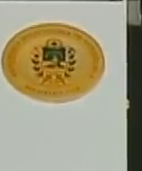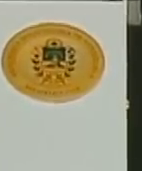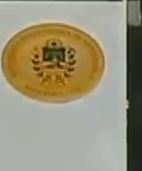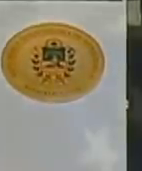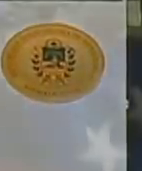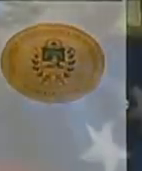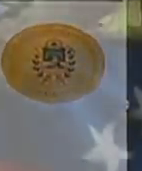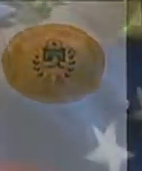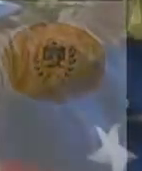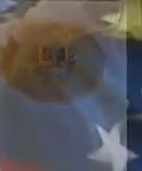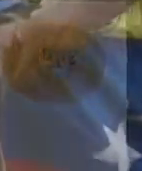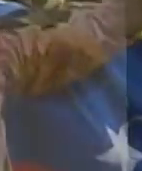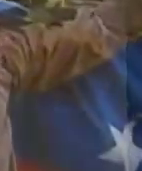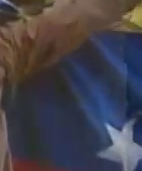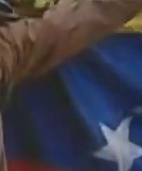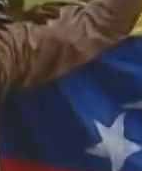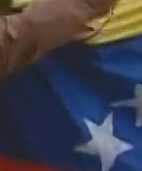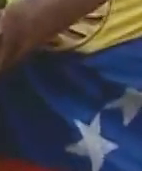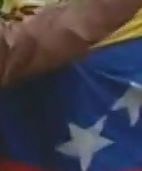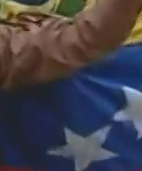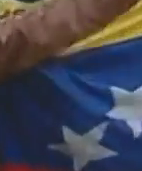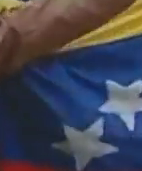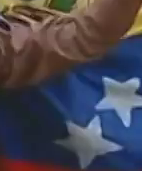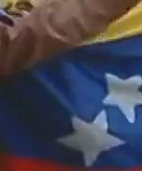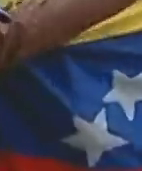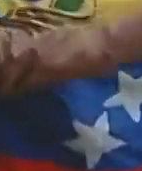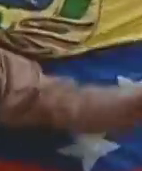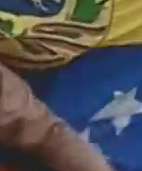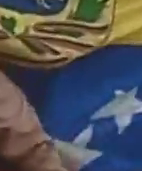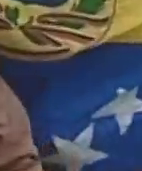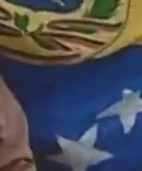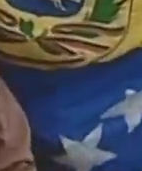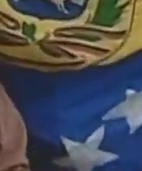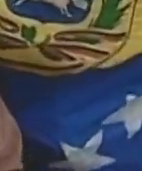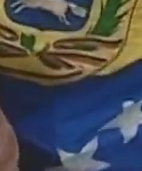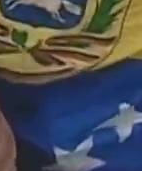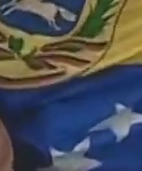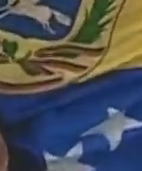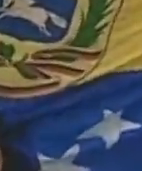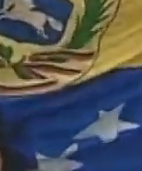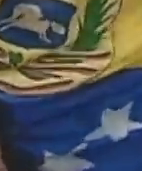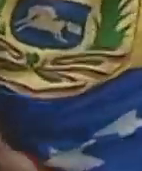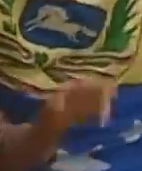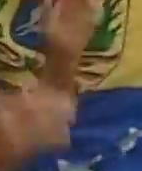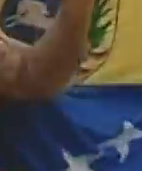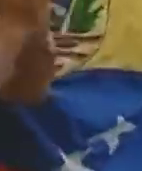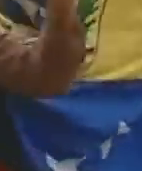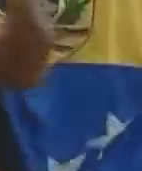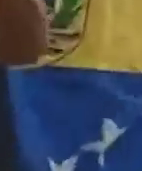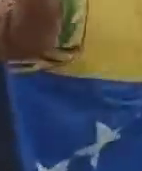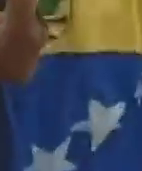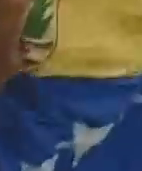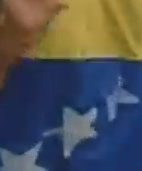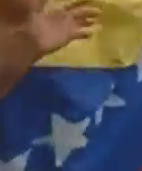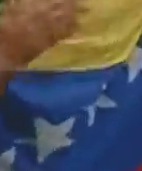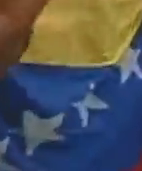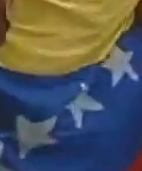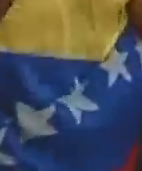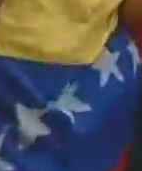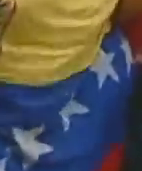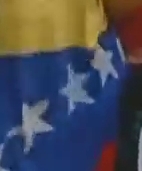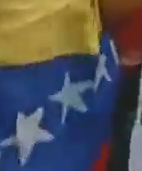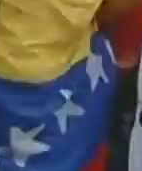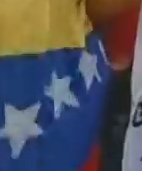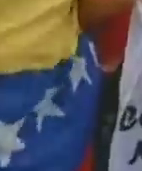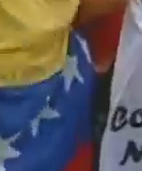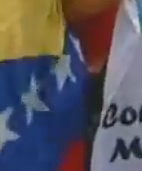A continuación, palabras del presidente constitucional de la República Bolivariana de Venezuela, Nicolás